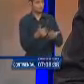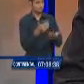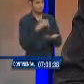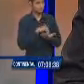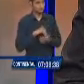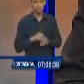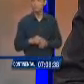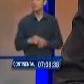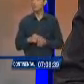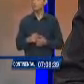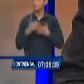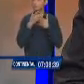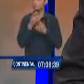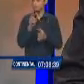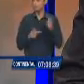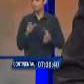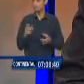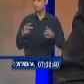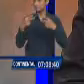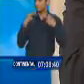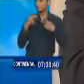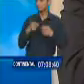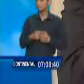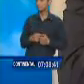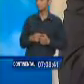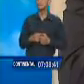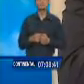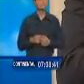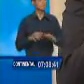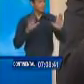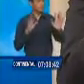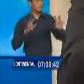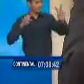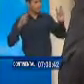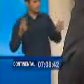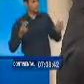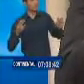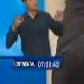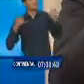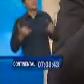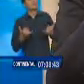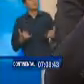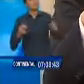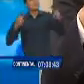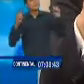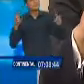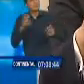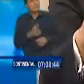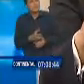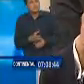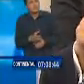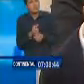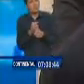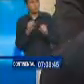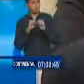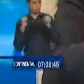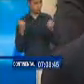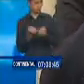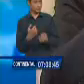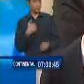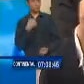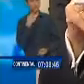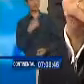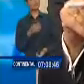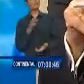saludo muy afectuoso a toda la audiencia. Bueno, entremos en materia y hablemos sobre el tema de la seguridad social. Yo no voy a hablar del